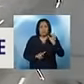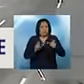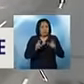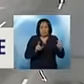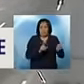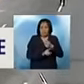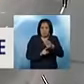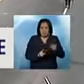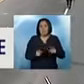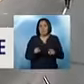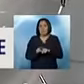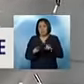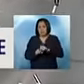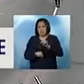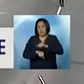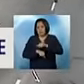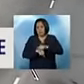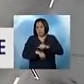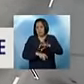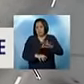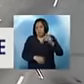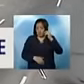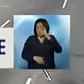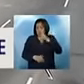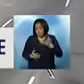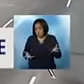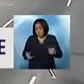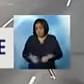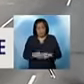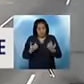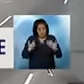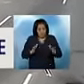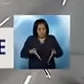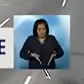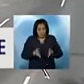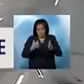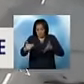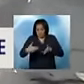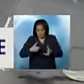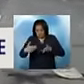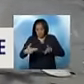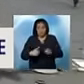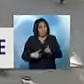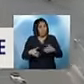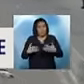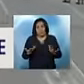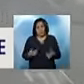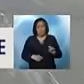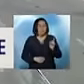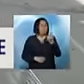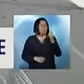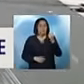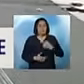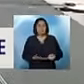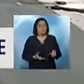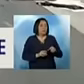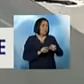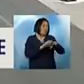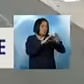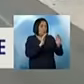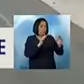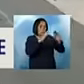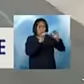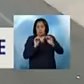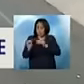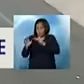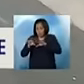¿no? También se ha arrojado piedra, entonces es difícil, así se libere la vía, que los vehículos puedan avanzar, porque primero se tiene que hacer también una limpieza,